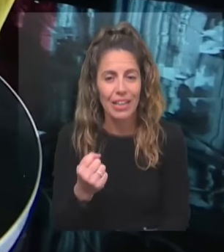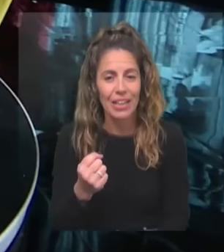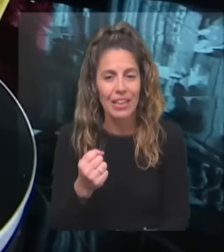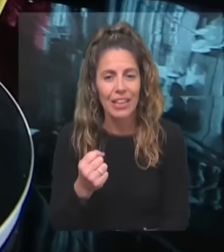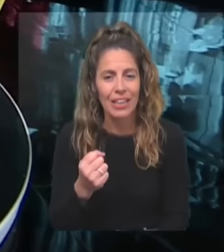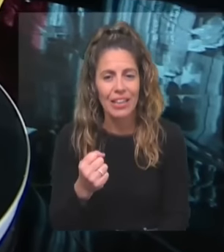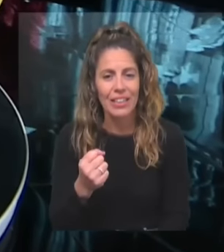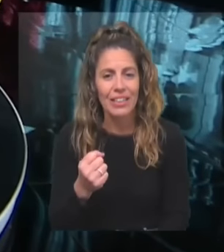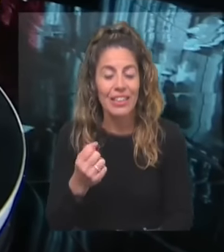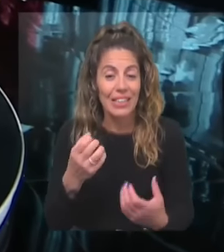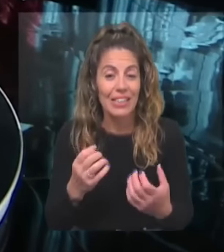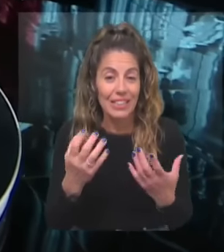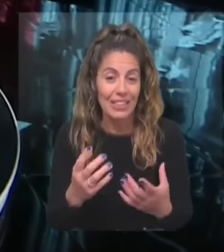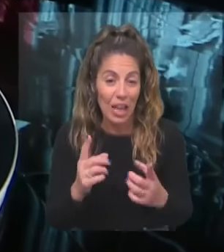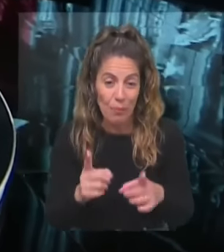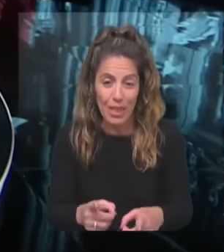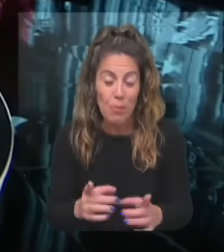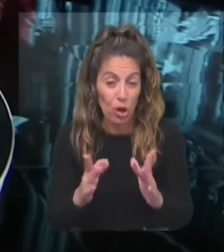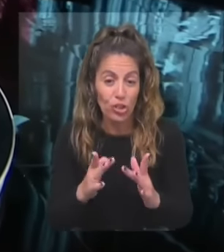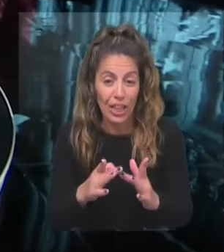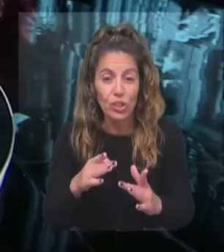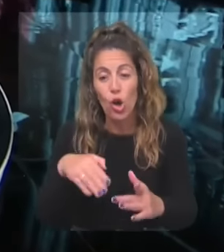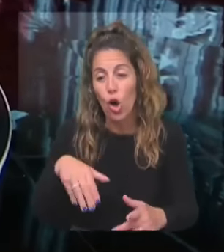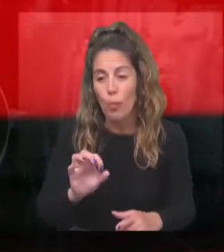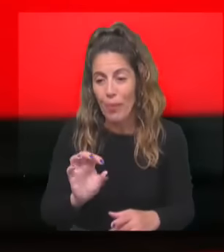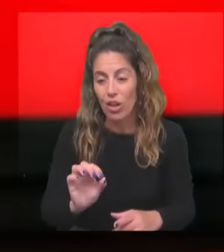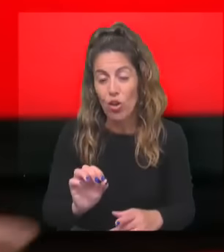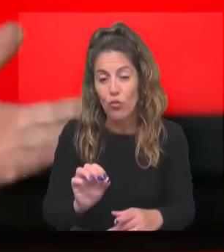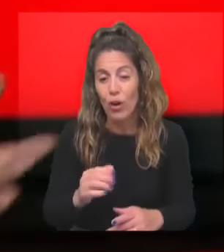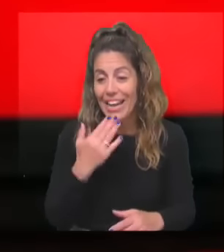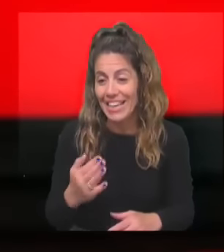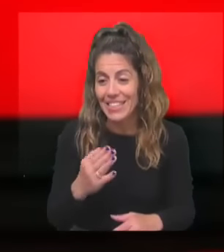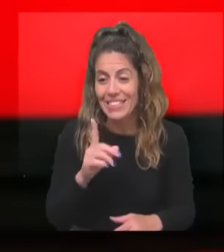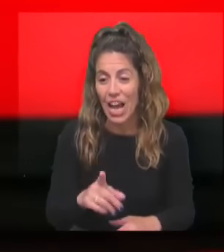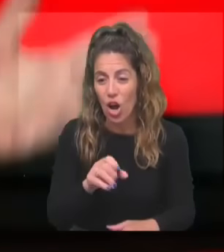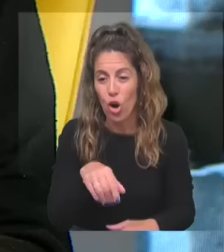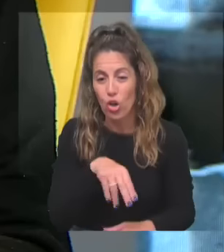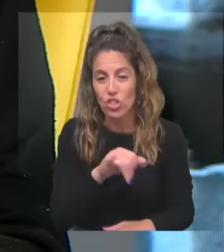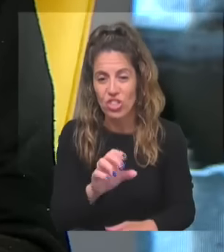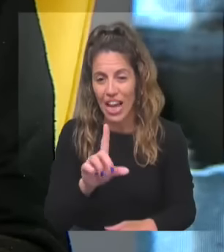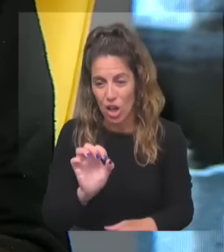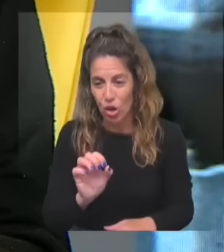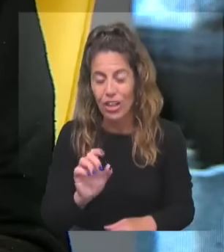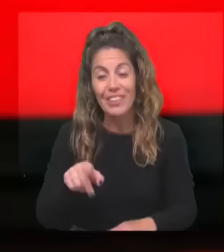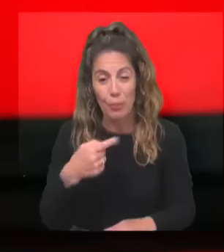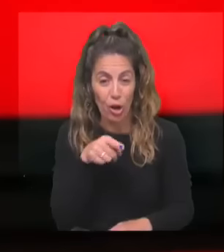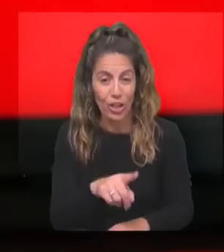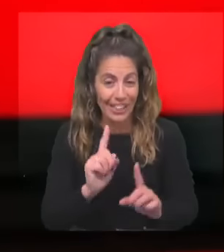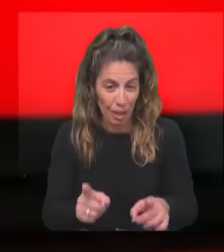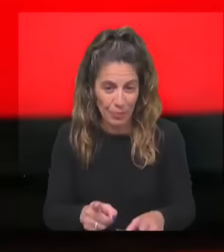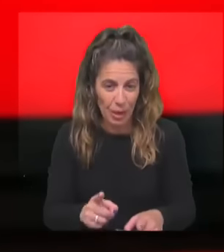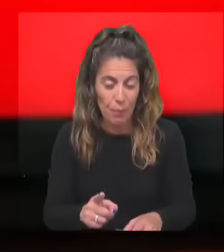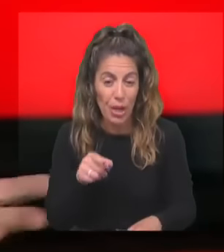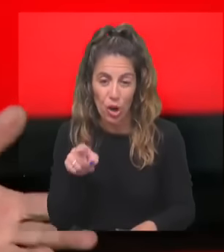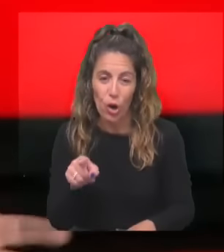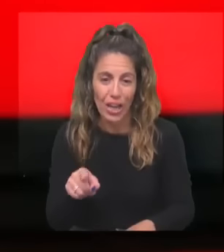principio por Gonzalo, sí, ¿no? Sí. Sí. Generamos una muy linda relación y después ¿no? sí. también con él, pero fue Gonzalo,